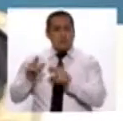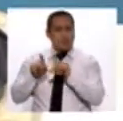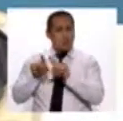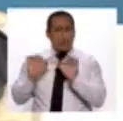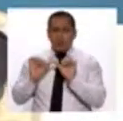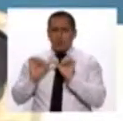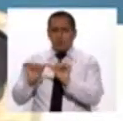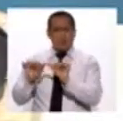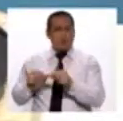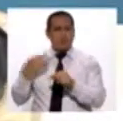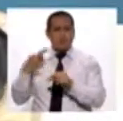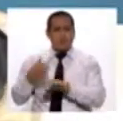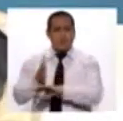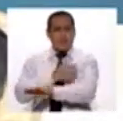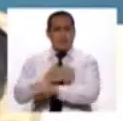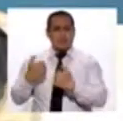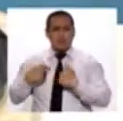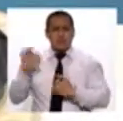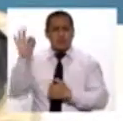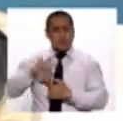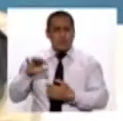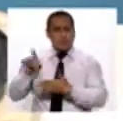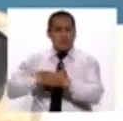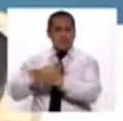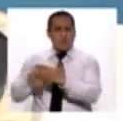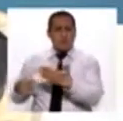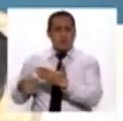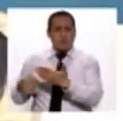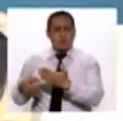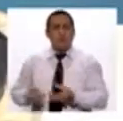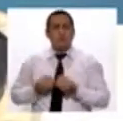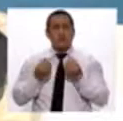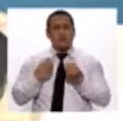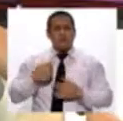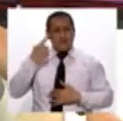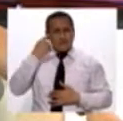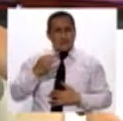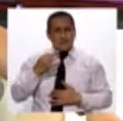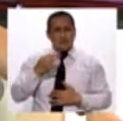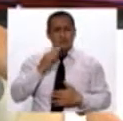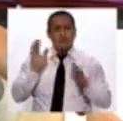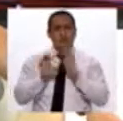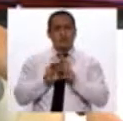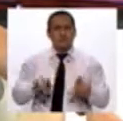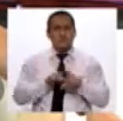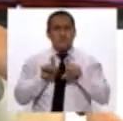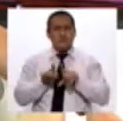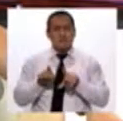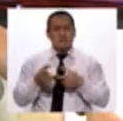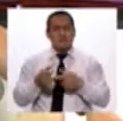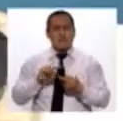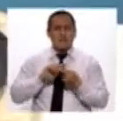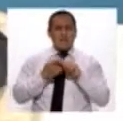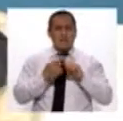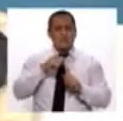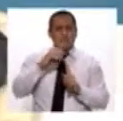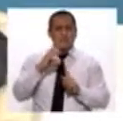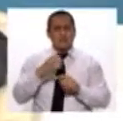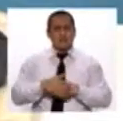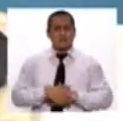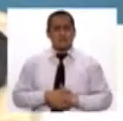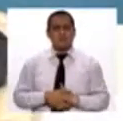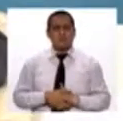esa potestad como siempre la ha tenido y como nunca se ha discutido. ¿Y por qué cree que ha decidido así el TC? Yo